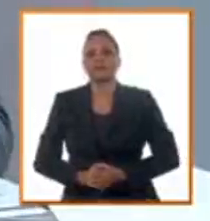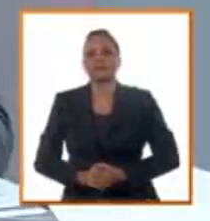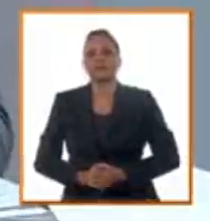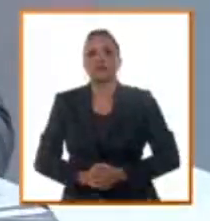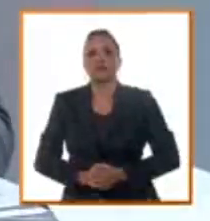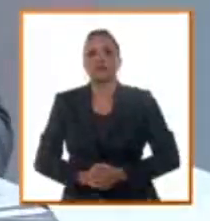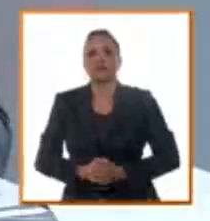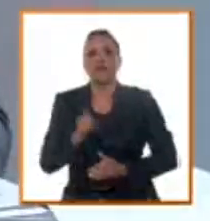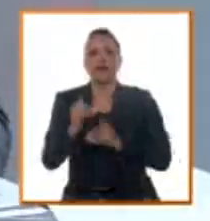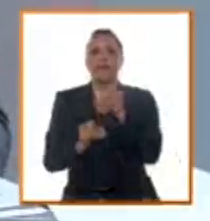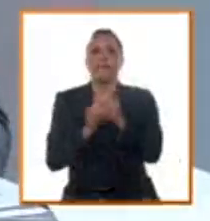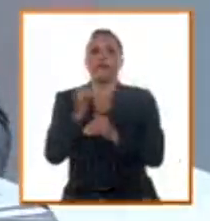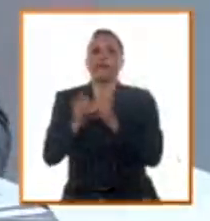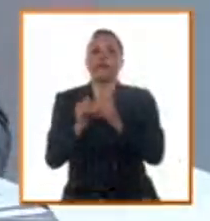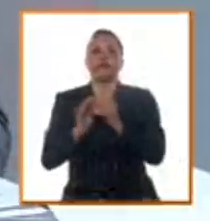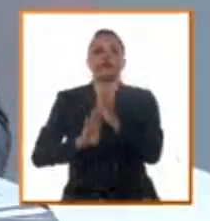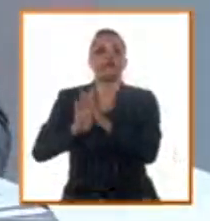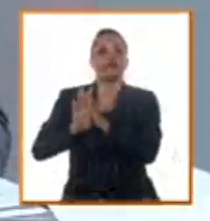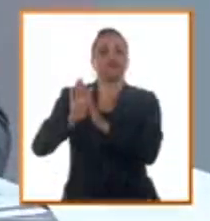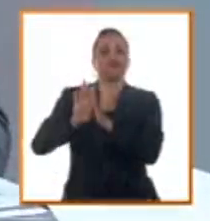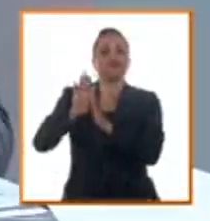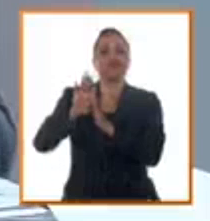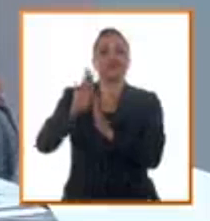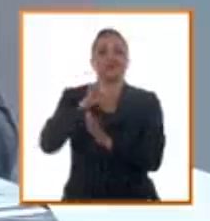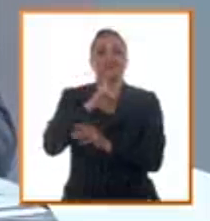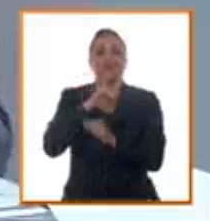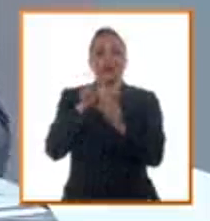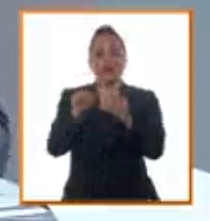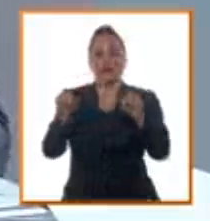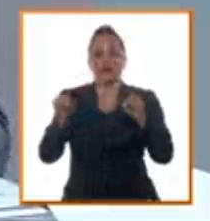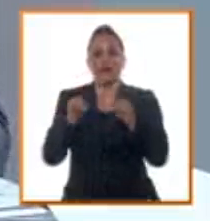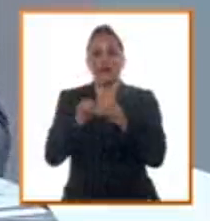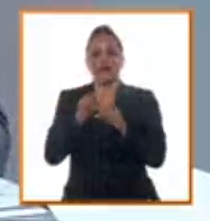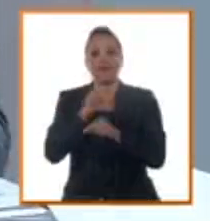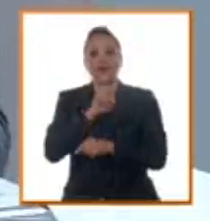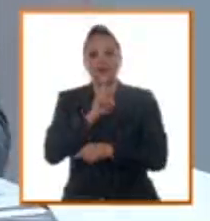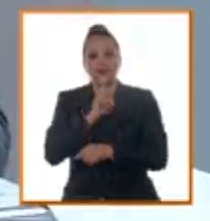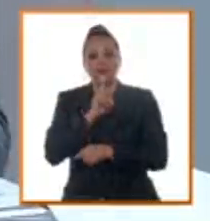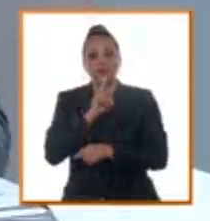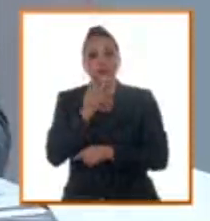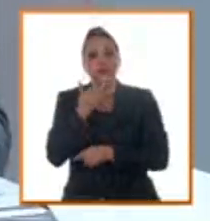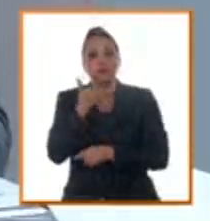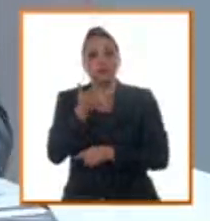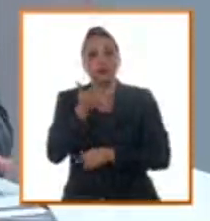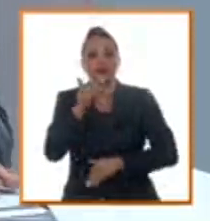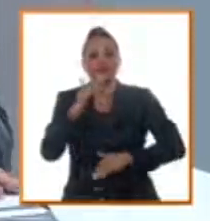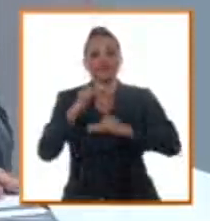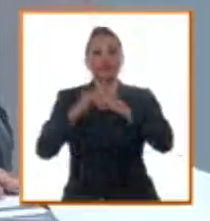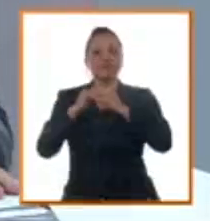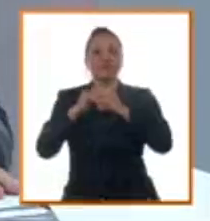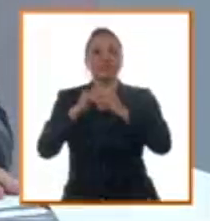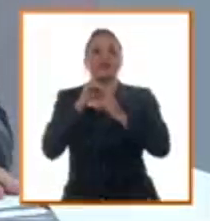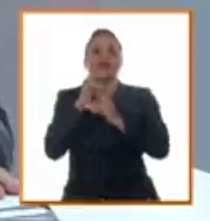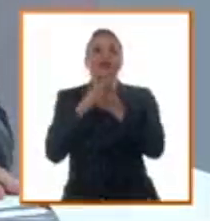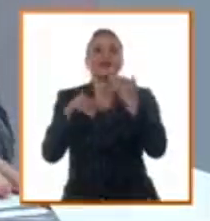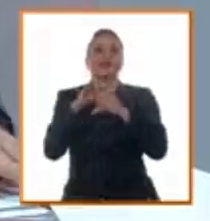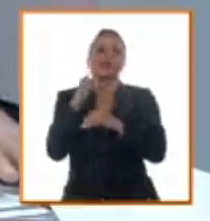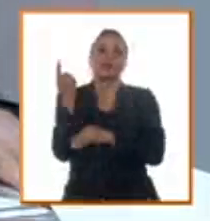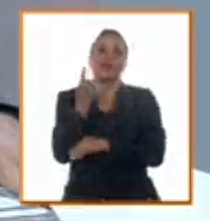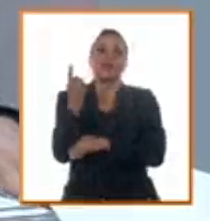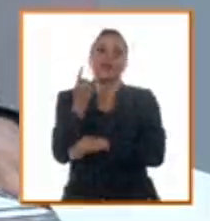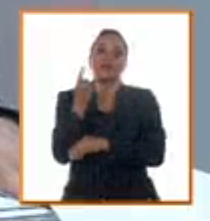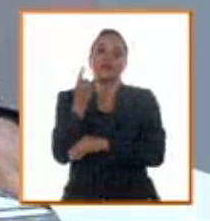este proceso de crecimiento, de recuperación de los volúmenes de agua en los embalses a nivel nacional, nos llevó